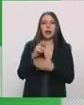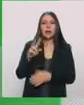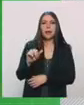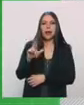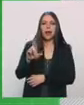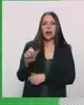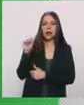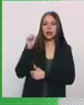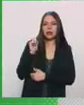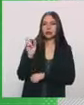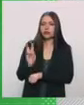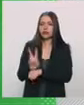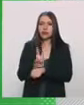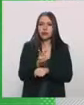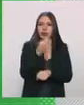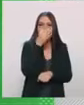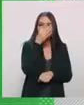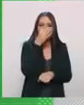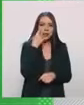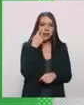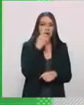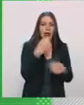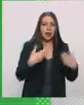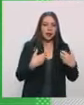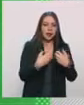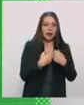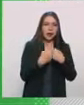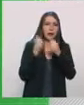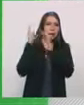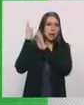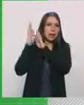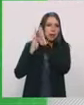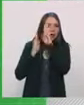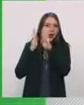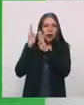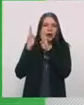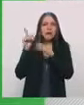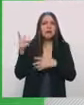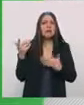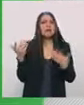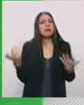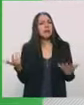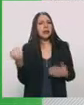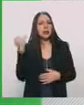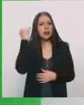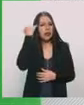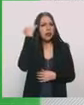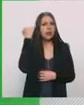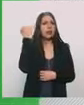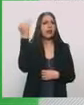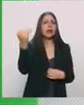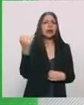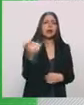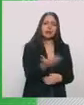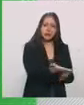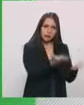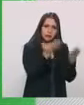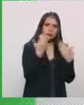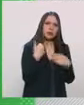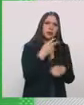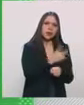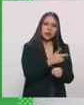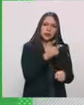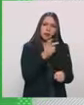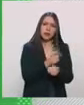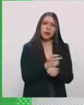ya rumbo a la frontera con lo que es actualmente Bélgica, tuvo la idea de entretenerlos invitándolos a